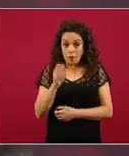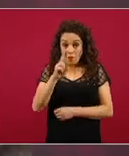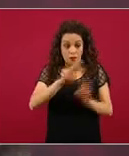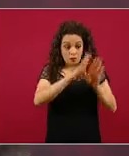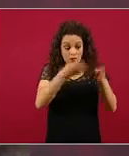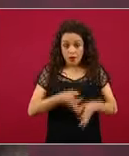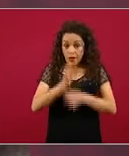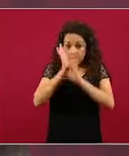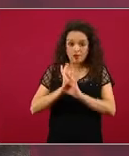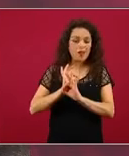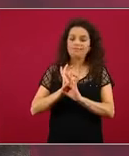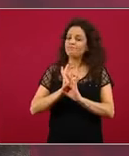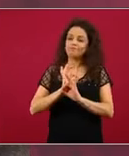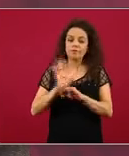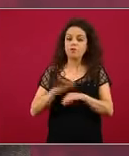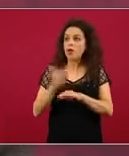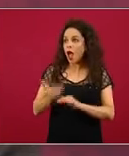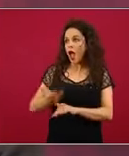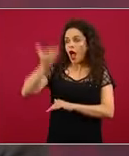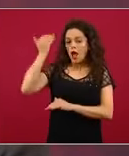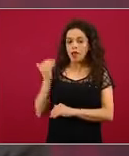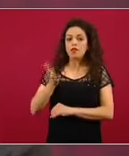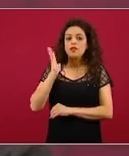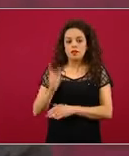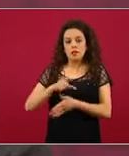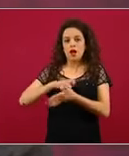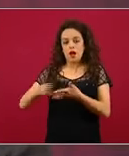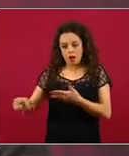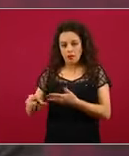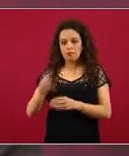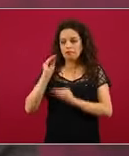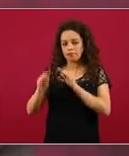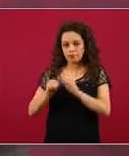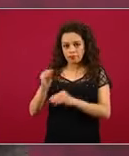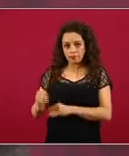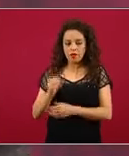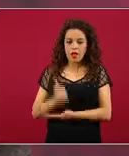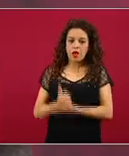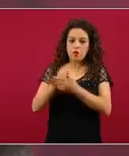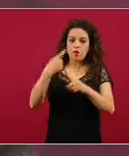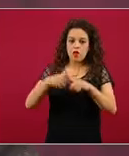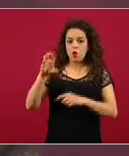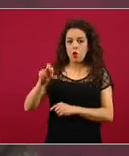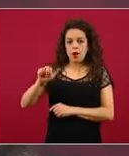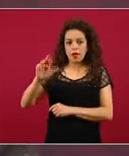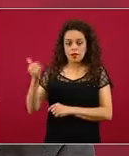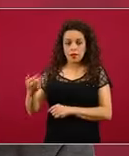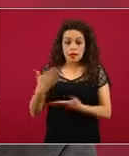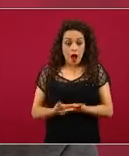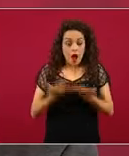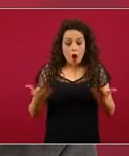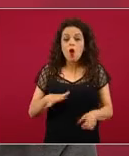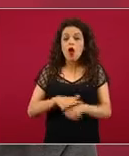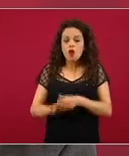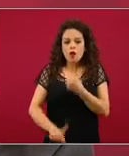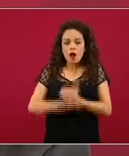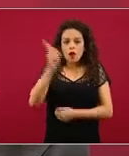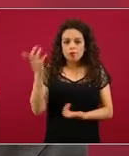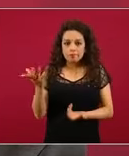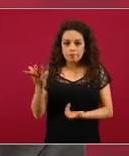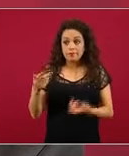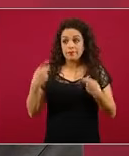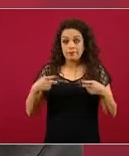ventiladores en México con la ayuda de CONACYT. Hoy el factor limitante es el personal, en número y desde